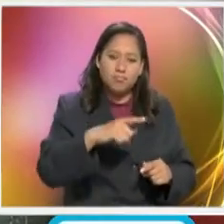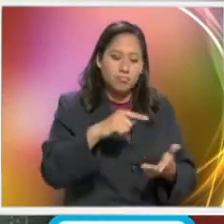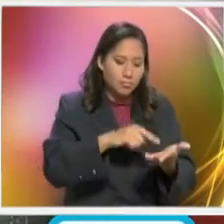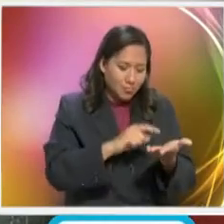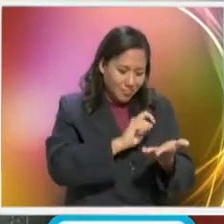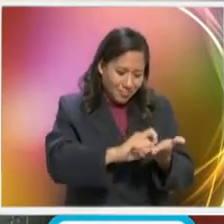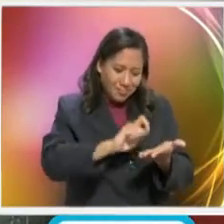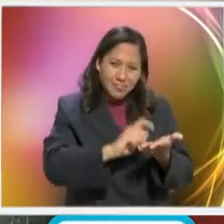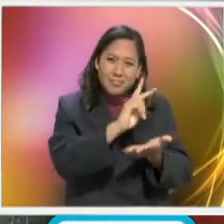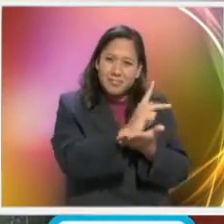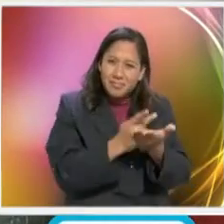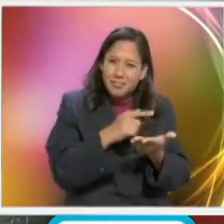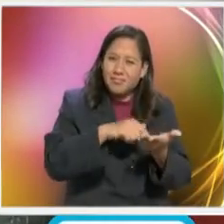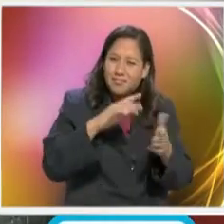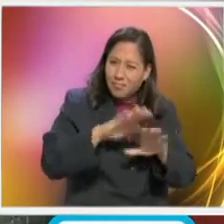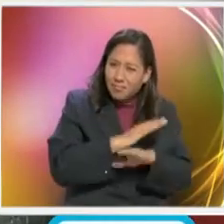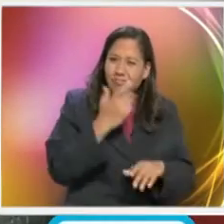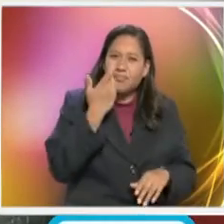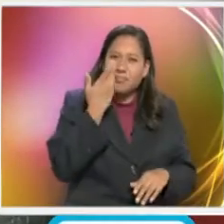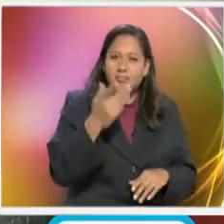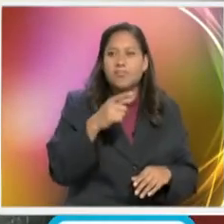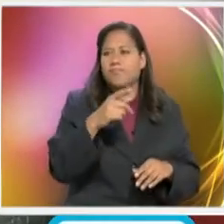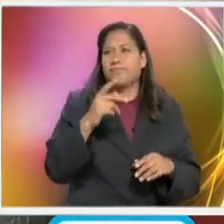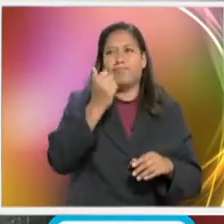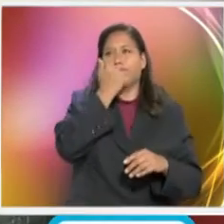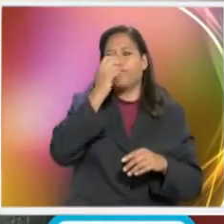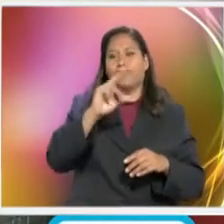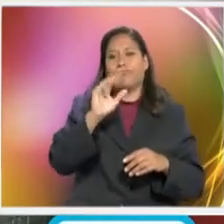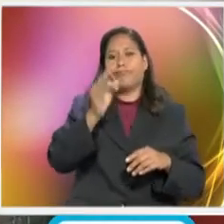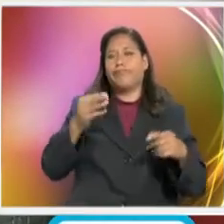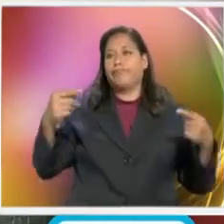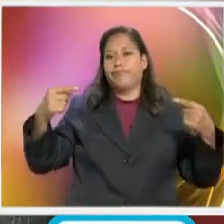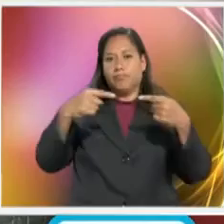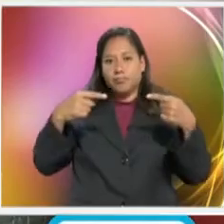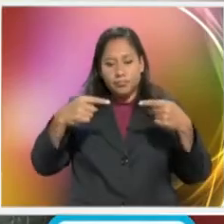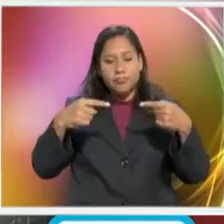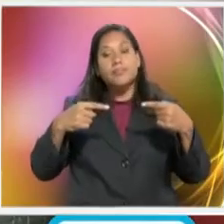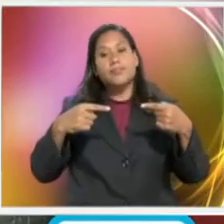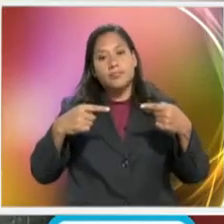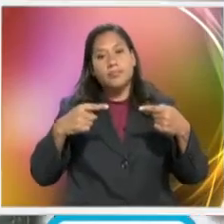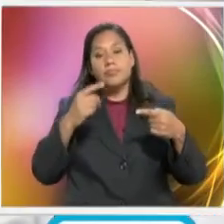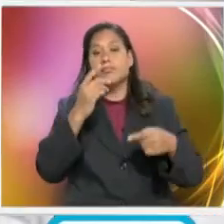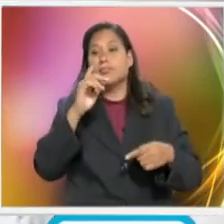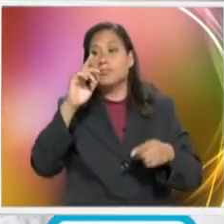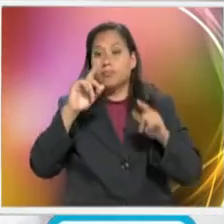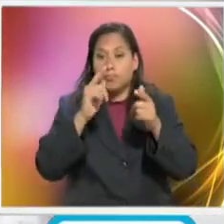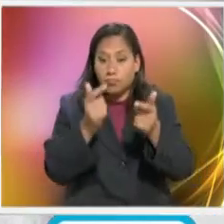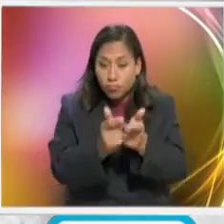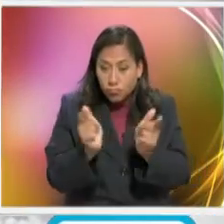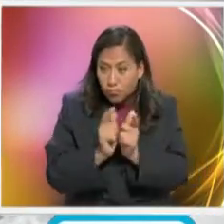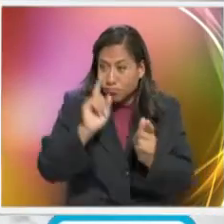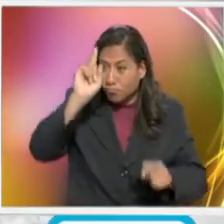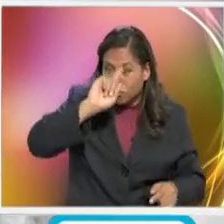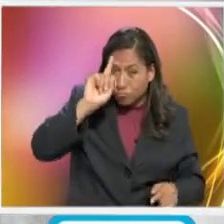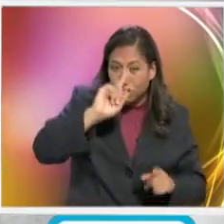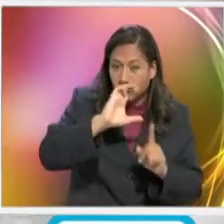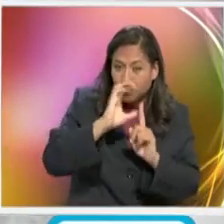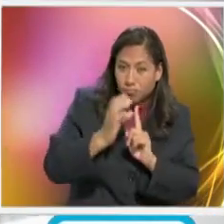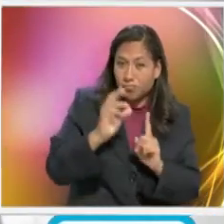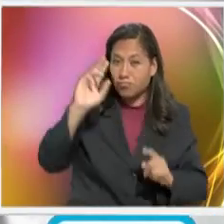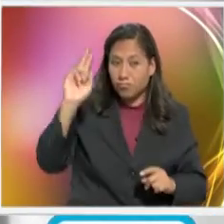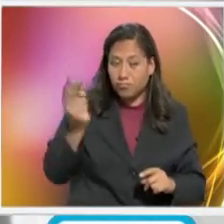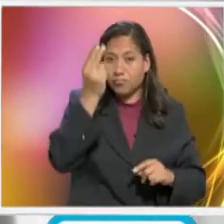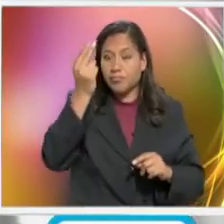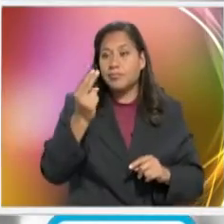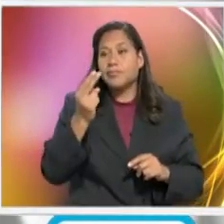estudios y en estos cambios. Entonces hay un conflicto interno que se resuelve en el Consejo Universitario y culmina